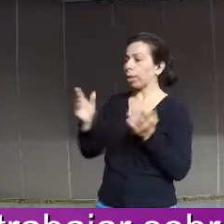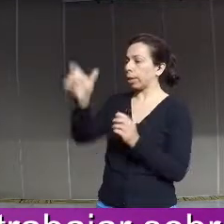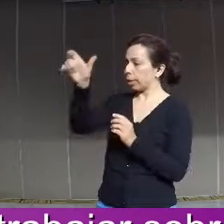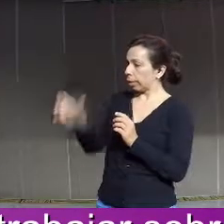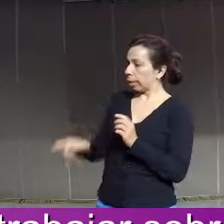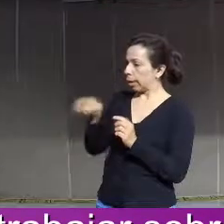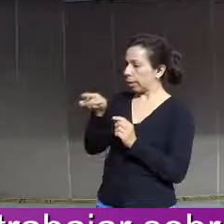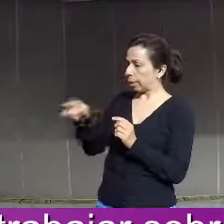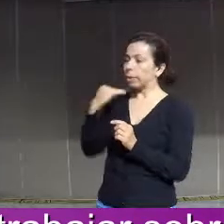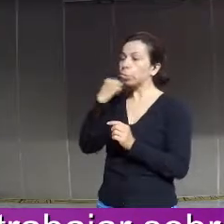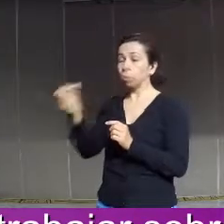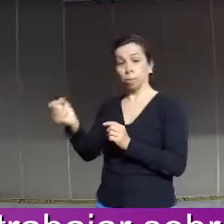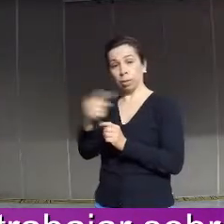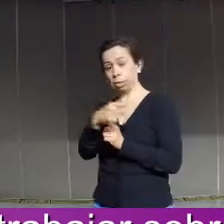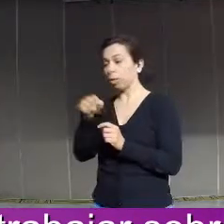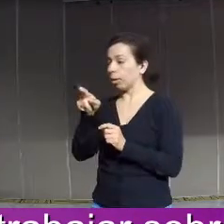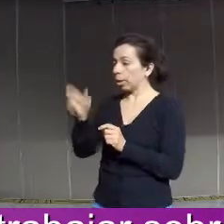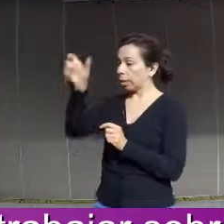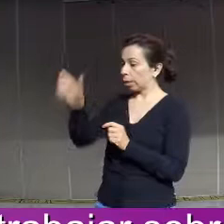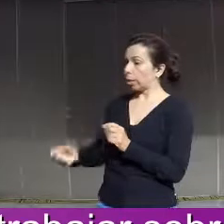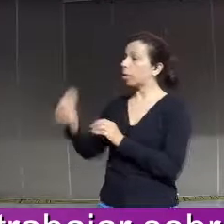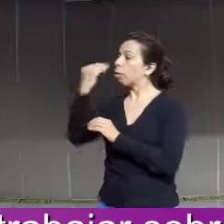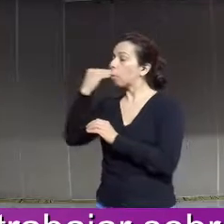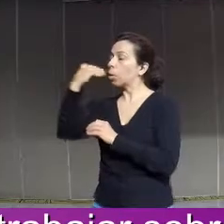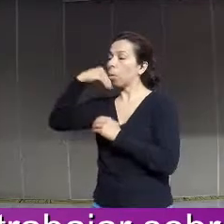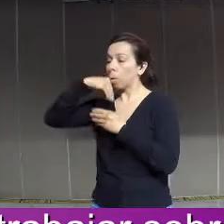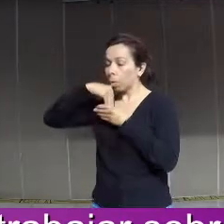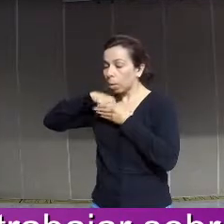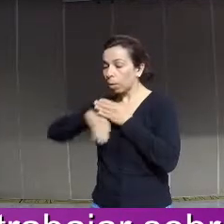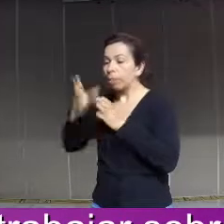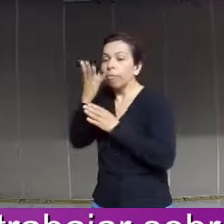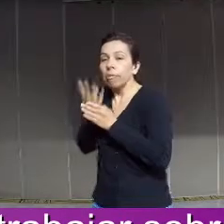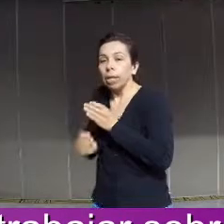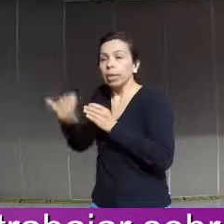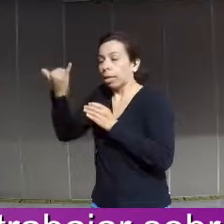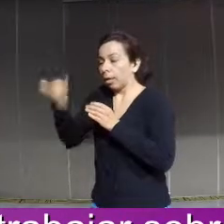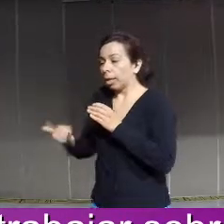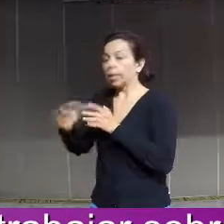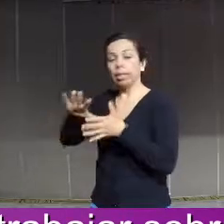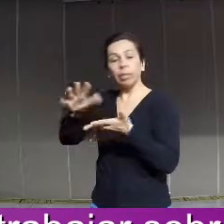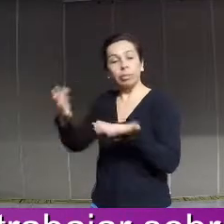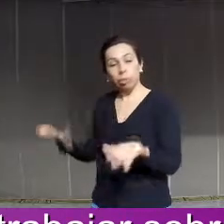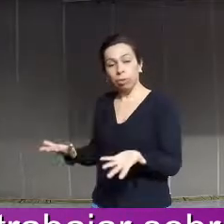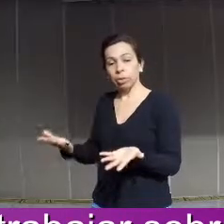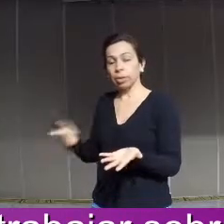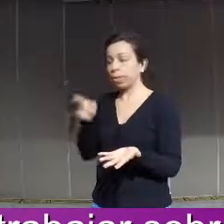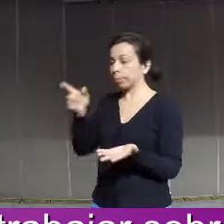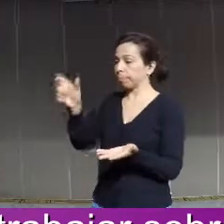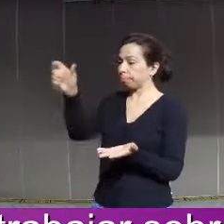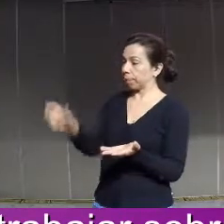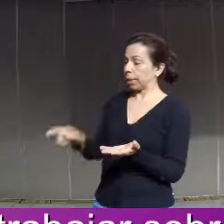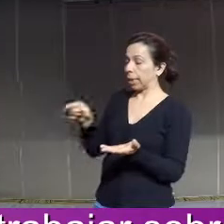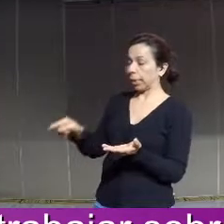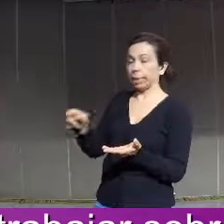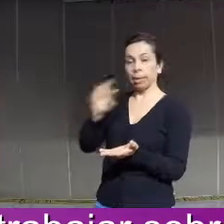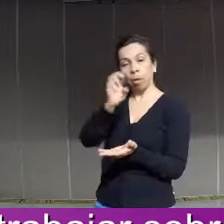oral. Obviamente uno no tiene la potestad, por ser un paramédico, de decirle al papá